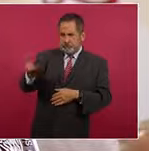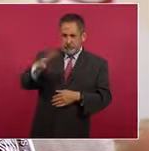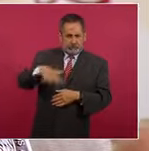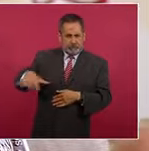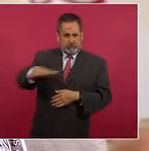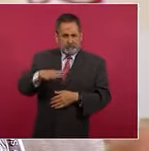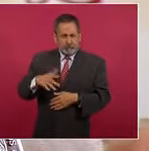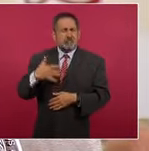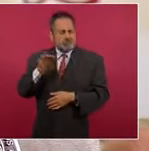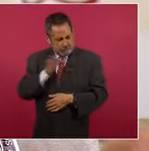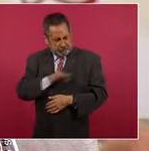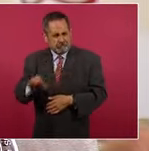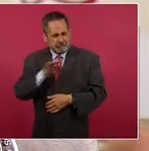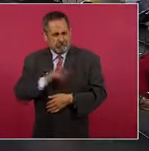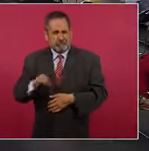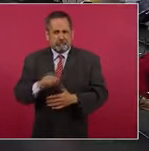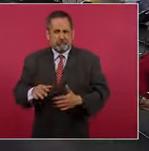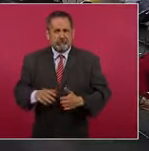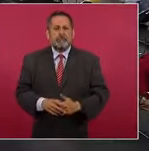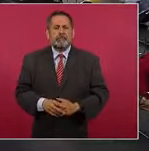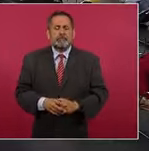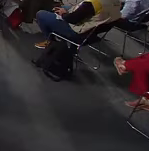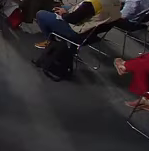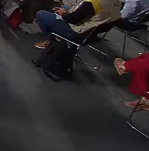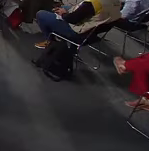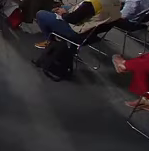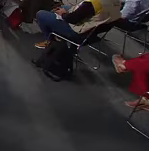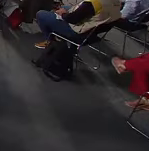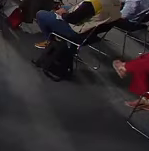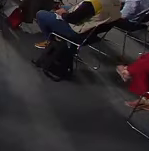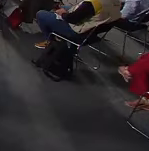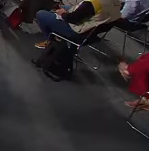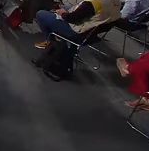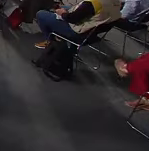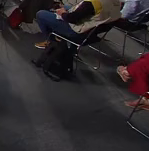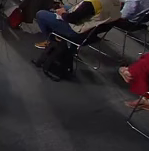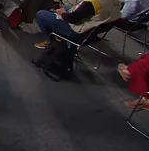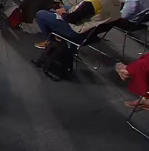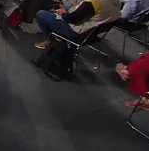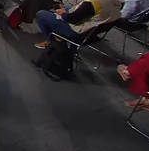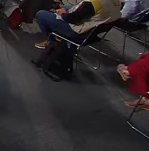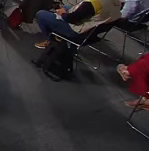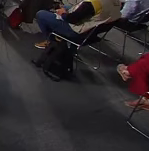Lo podemos hacer, es demostrar